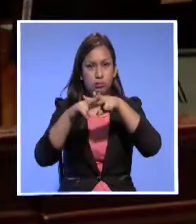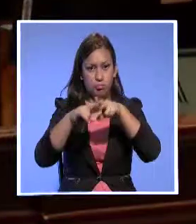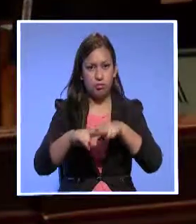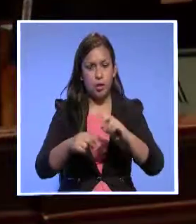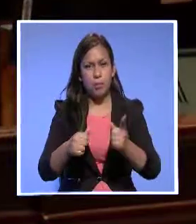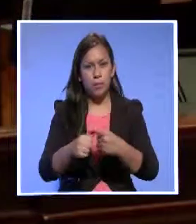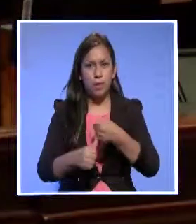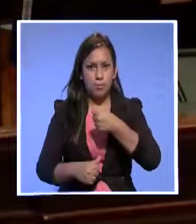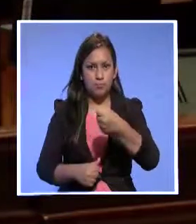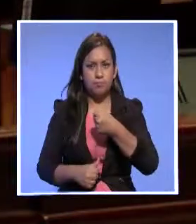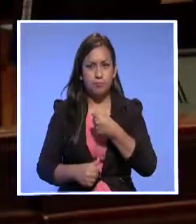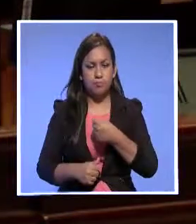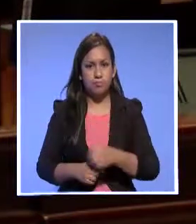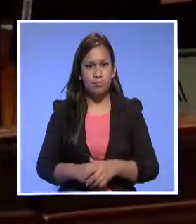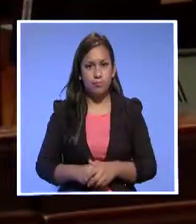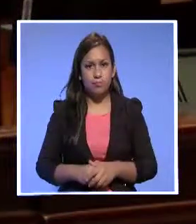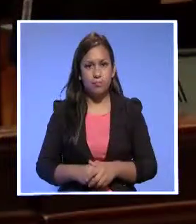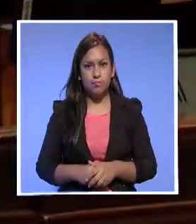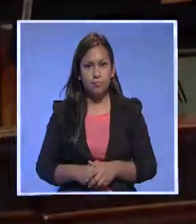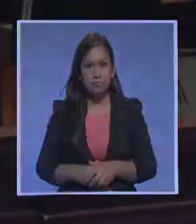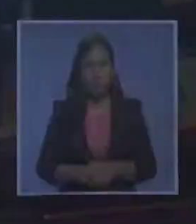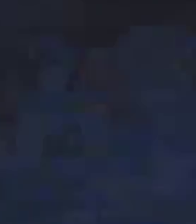primera entrevista de hoy